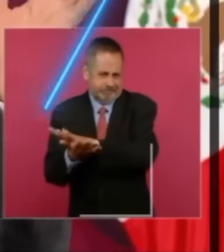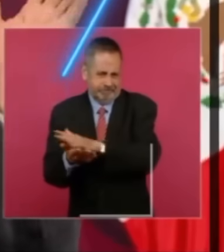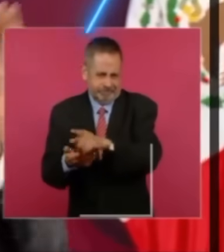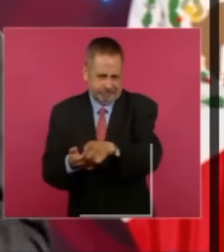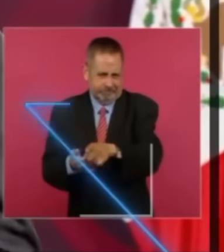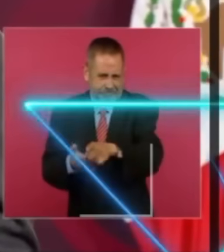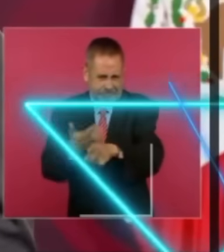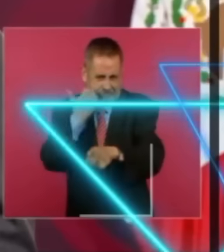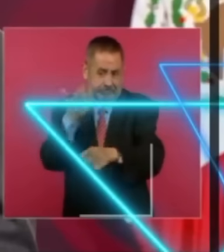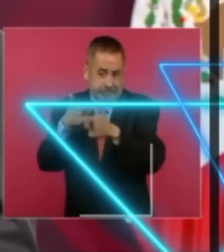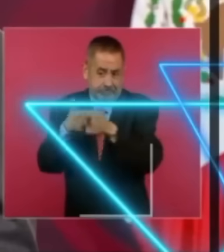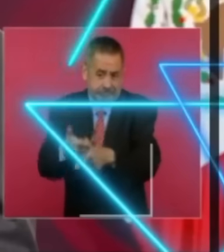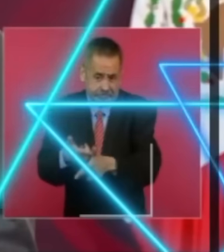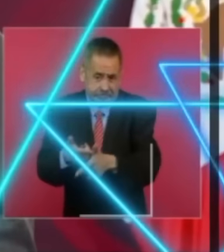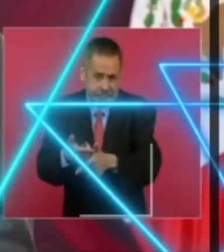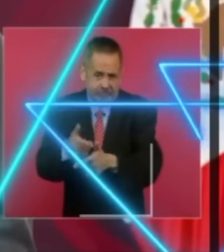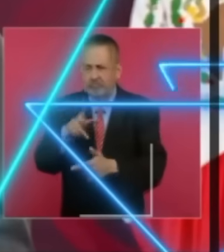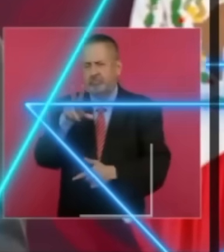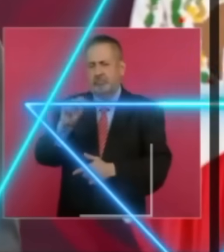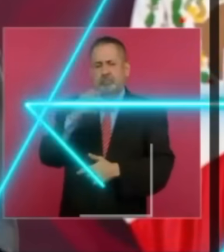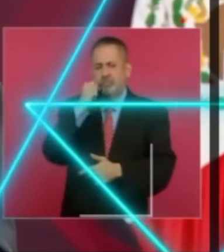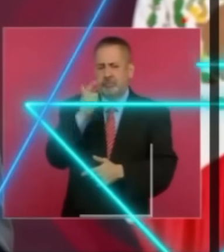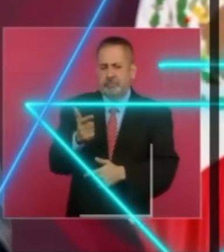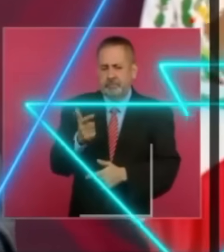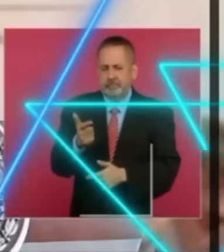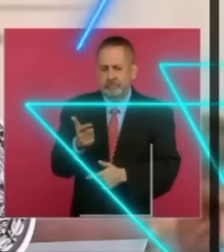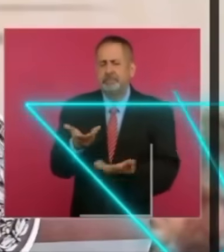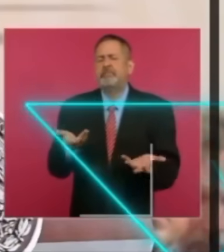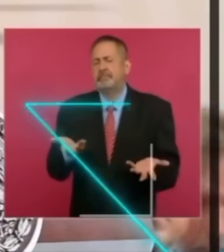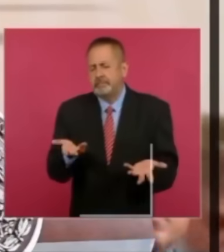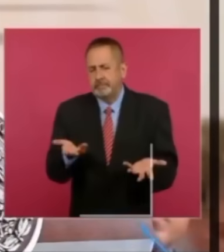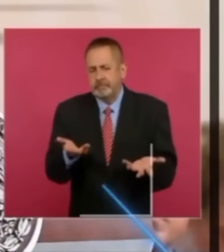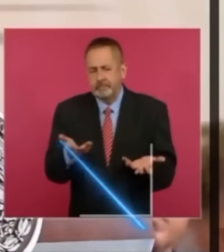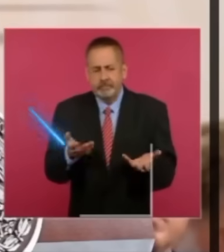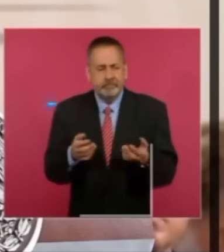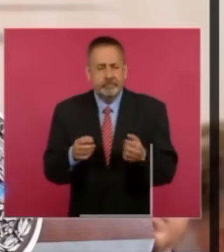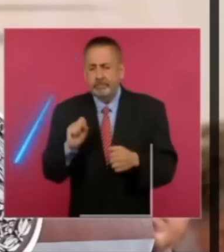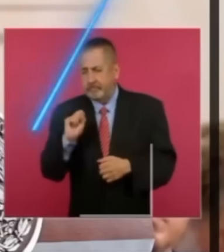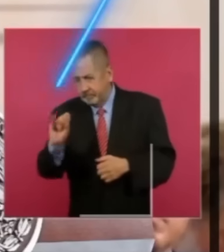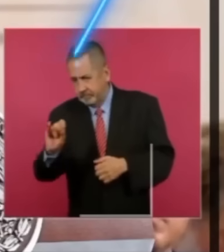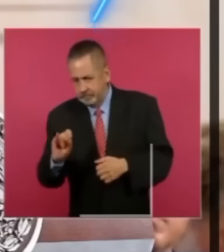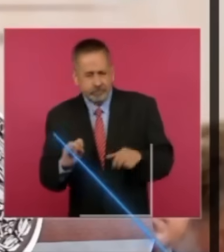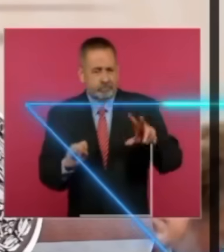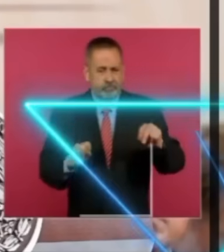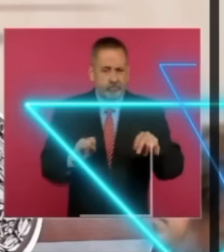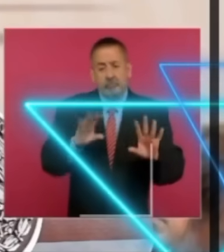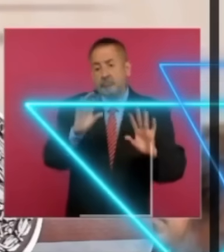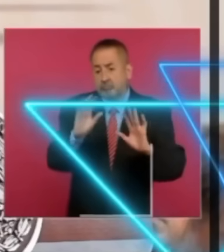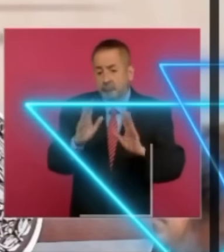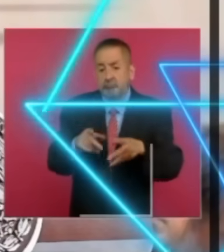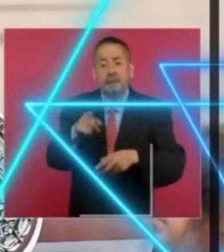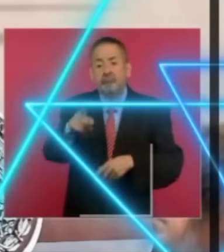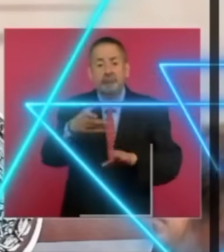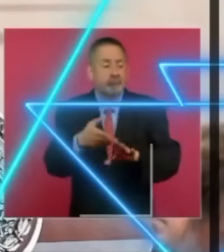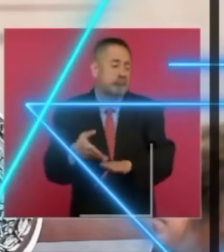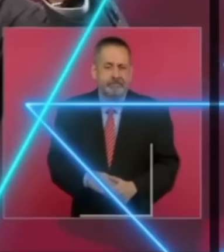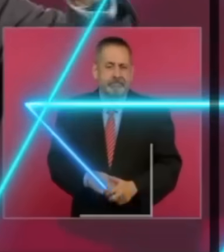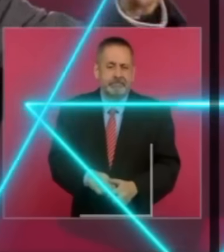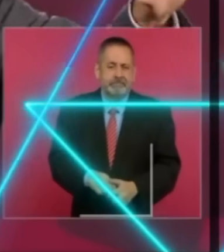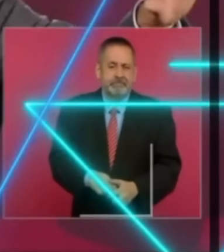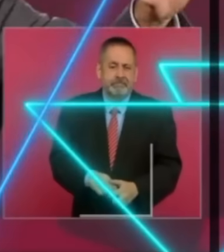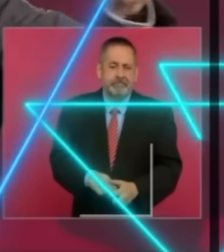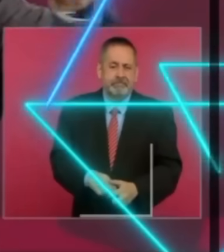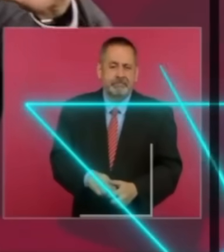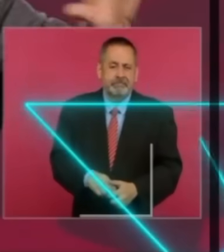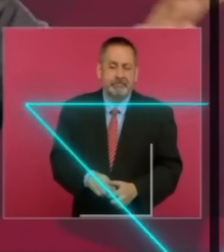O no quieres porque te gustaba más lo de antes